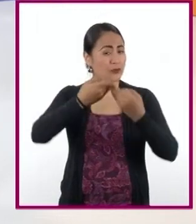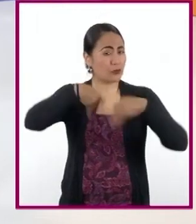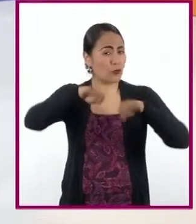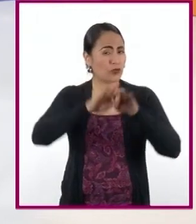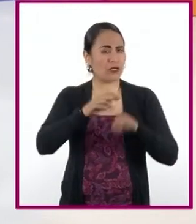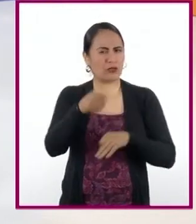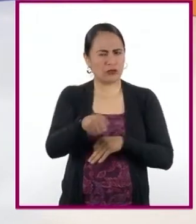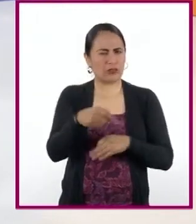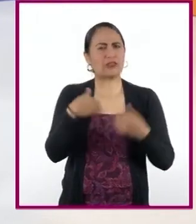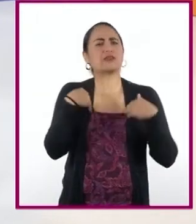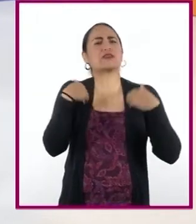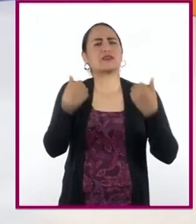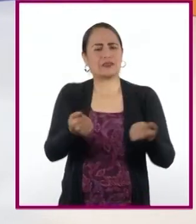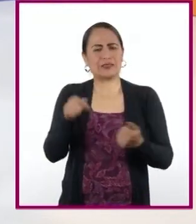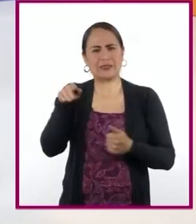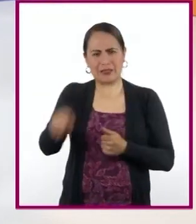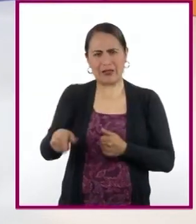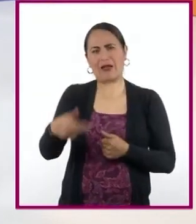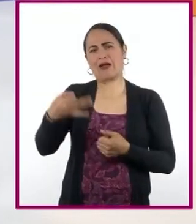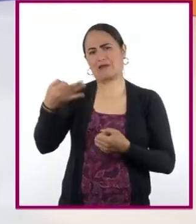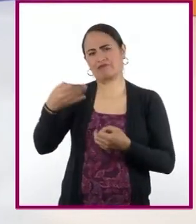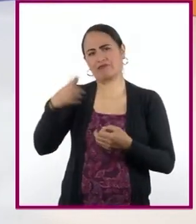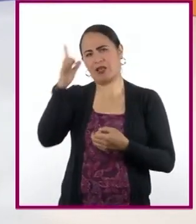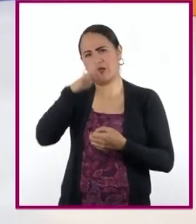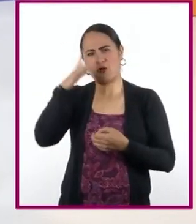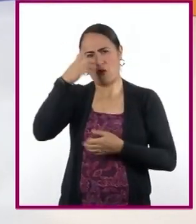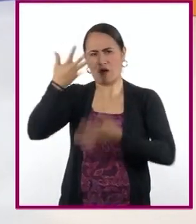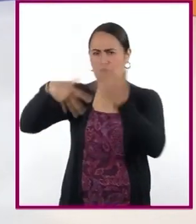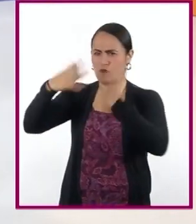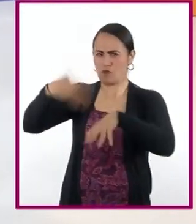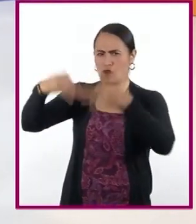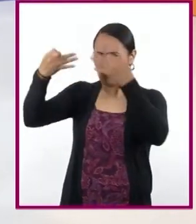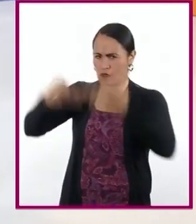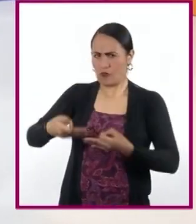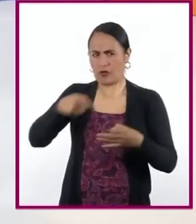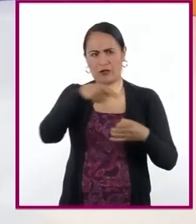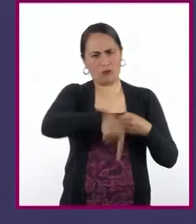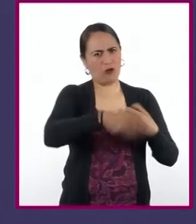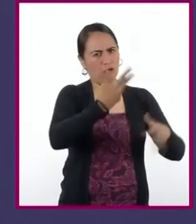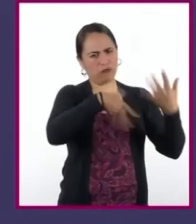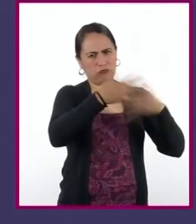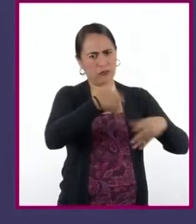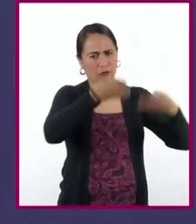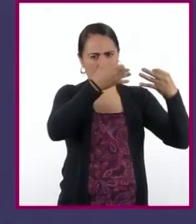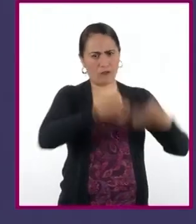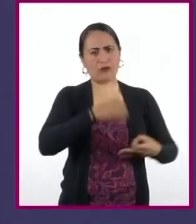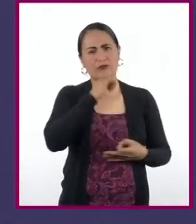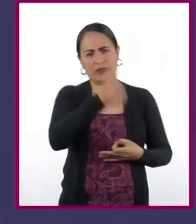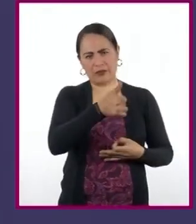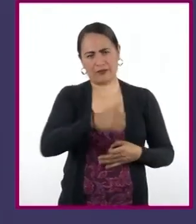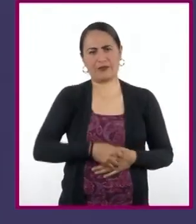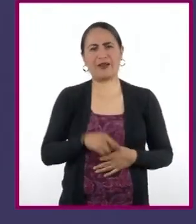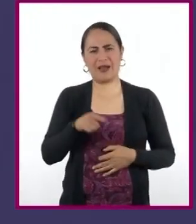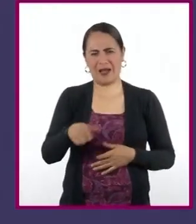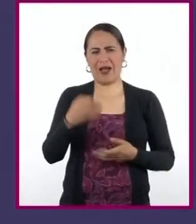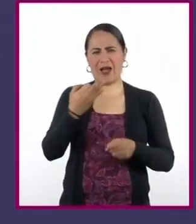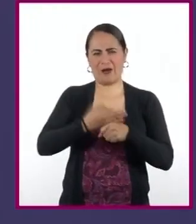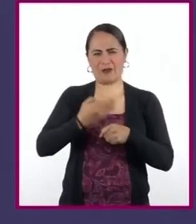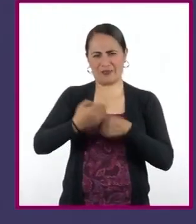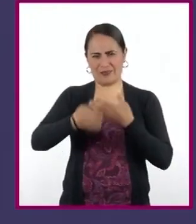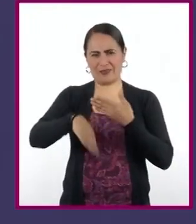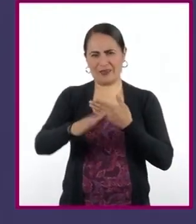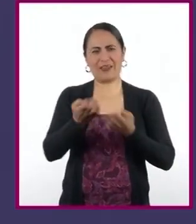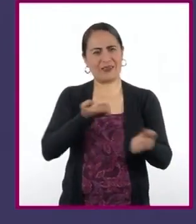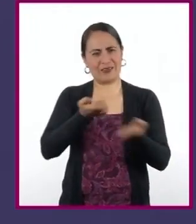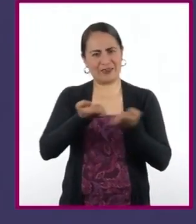haya quedado clara la diferencia entre el lenguaje formal y el lenguaje informal. Vamos a confirmarlo con un ejercicio.